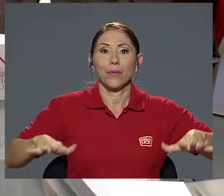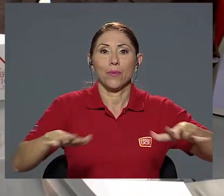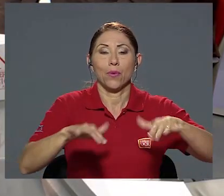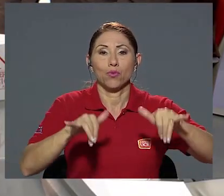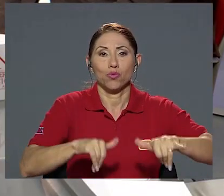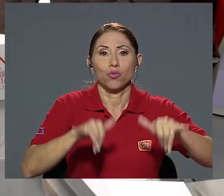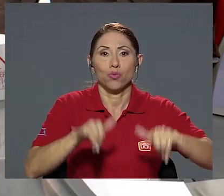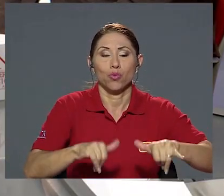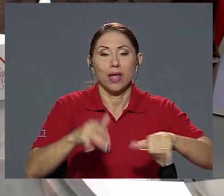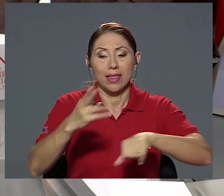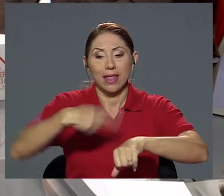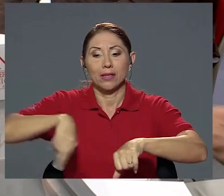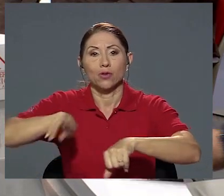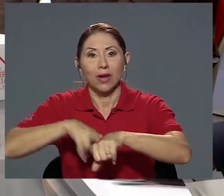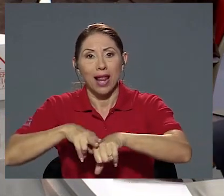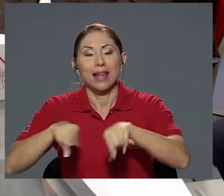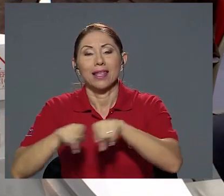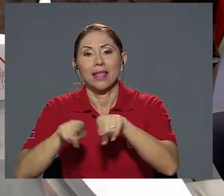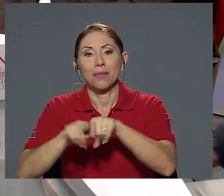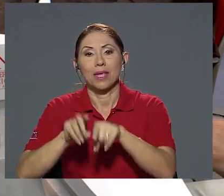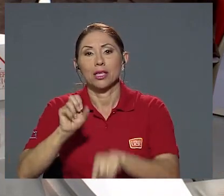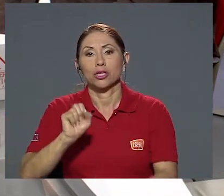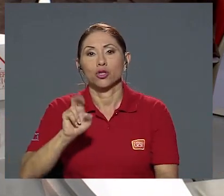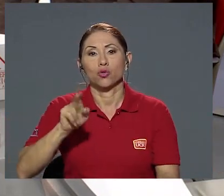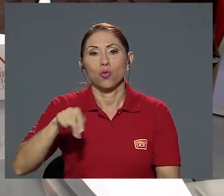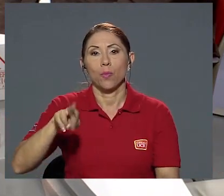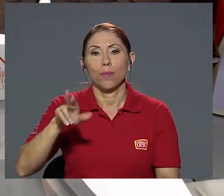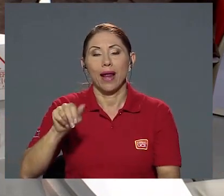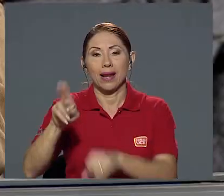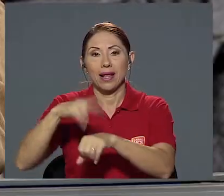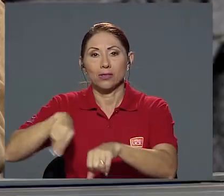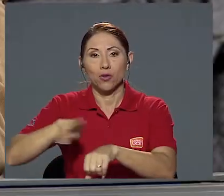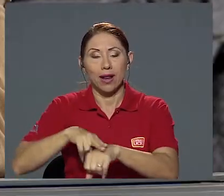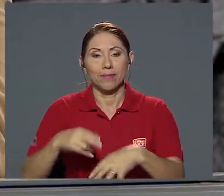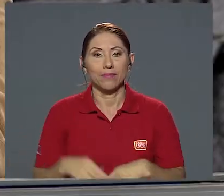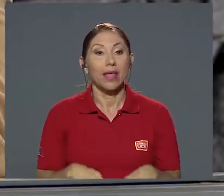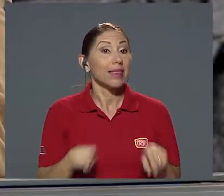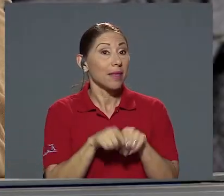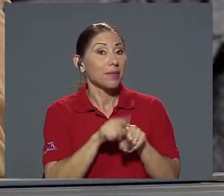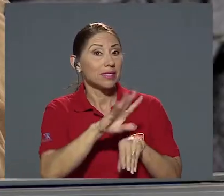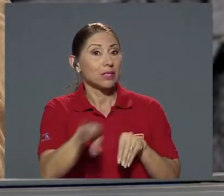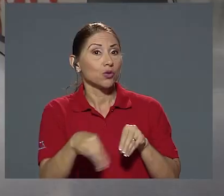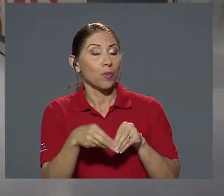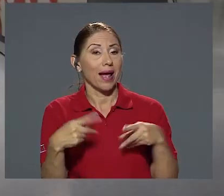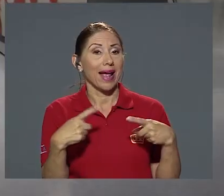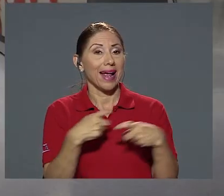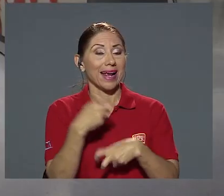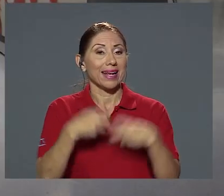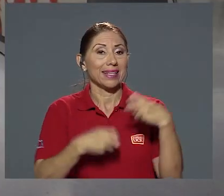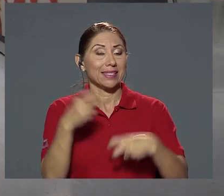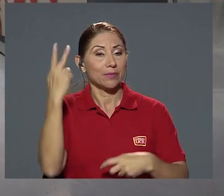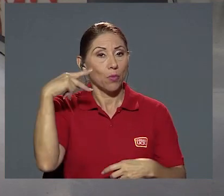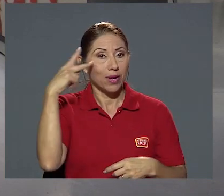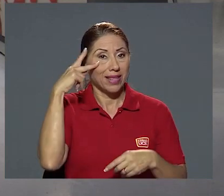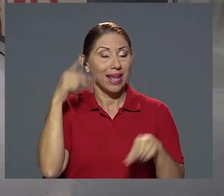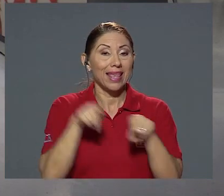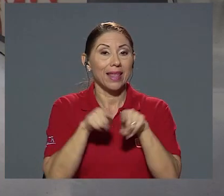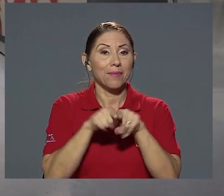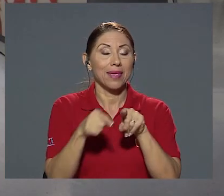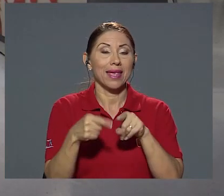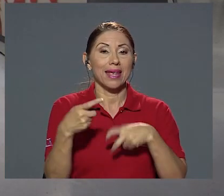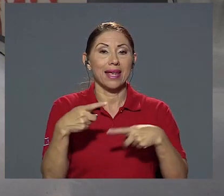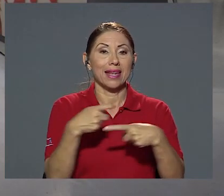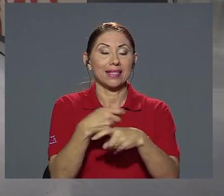plano supranacional que hemos estado conversando, ¿no? Y a eso se suma también el tema de la crisis política, la crisis de